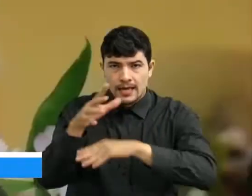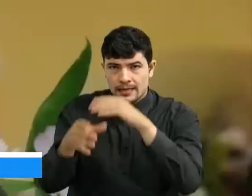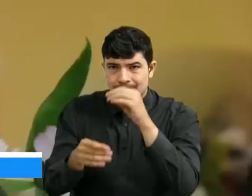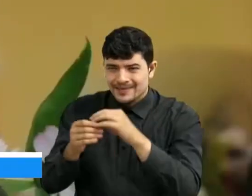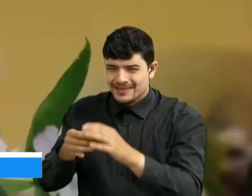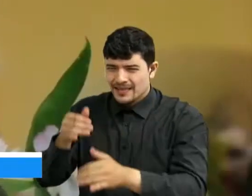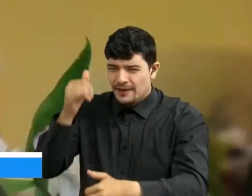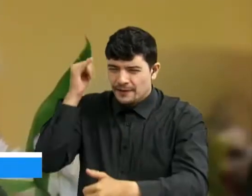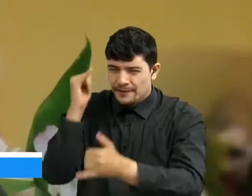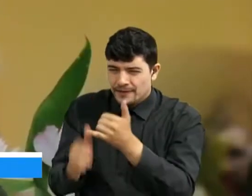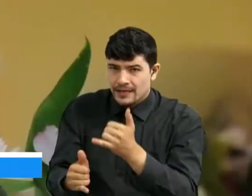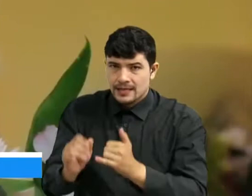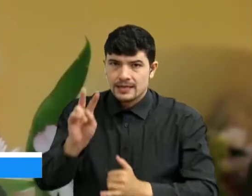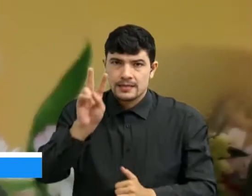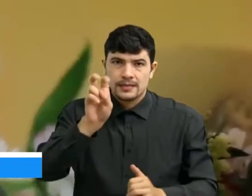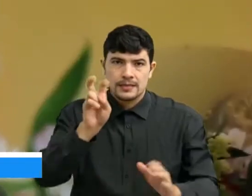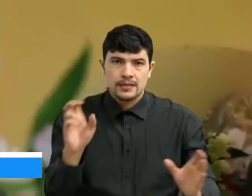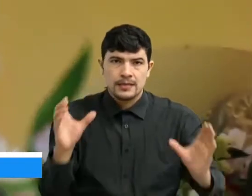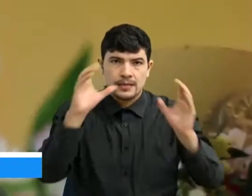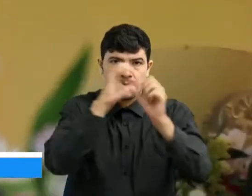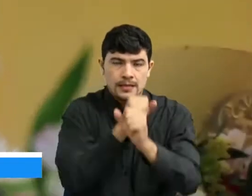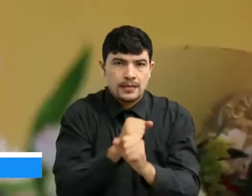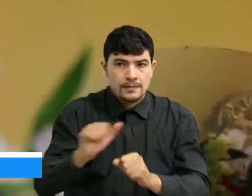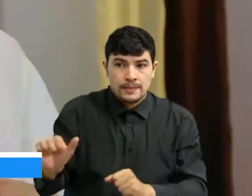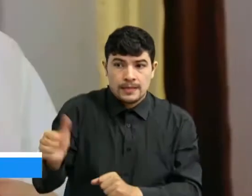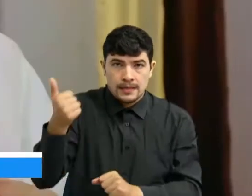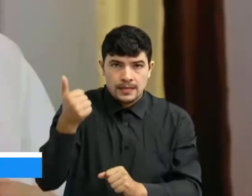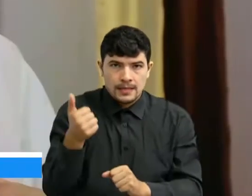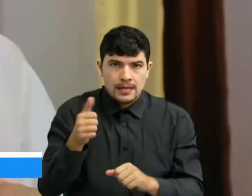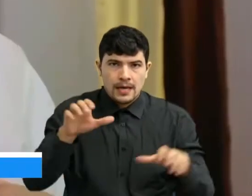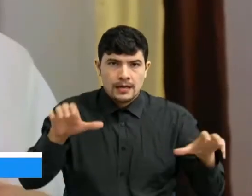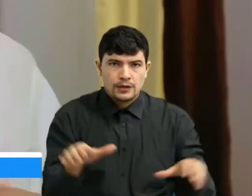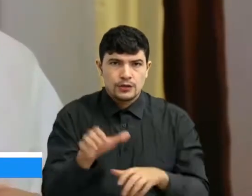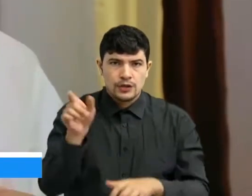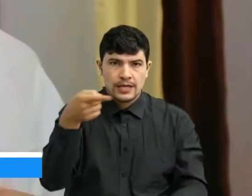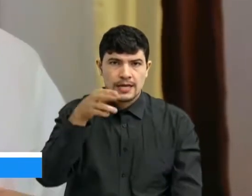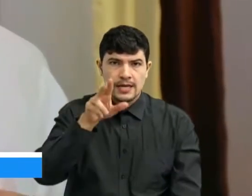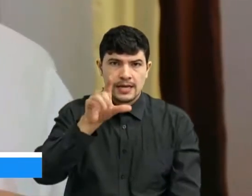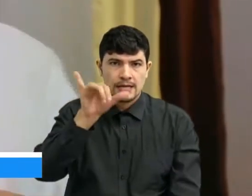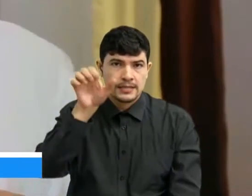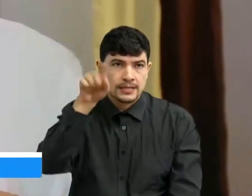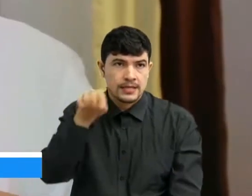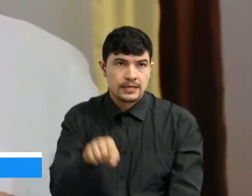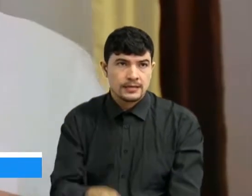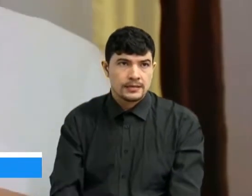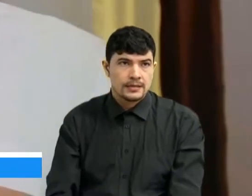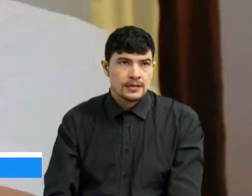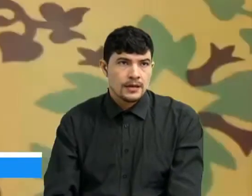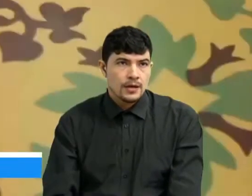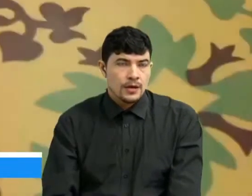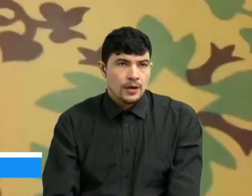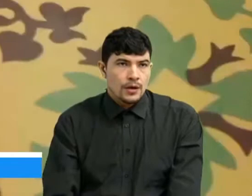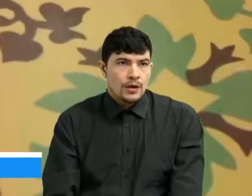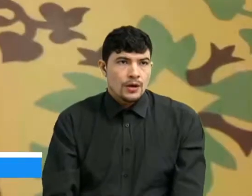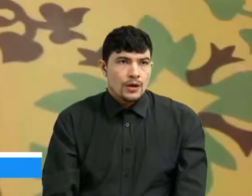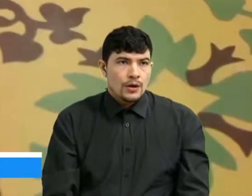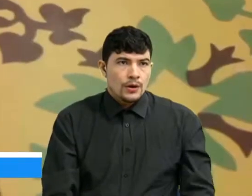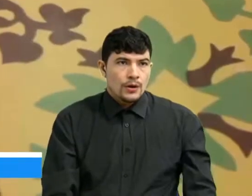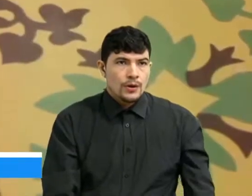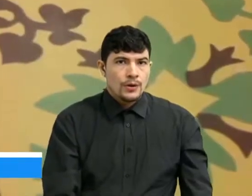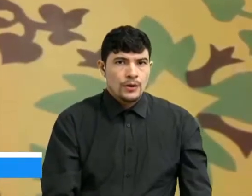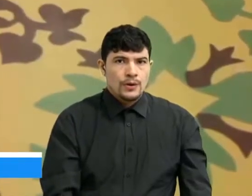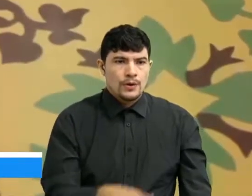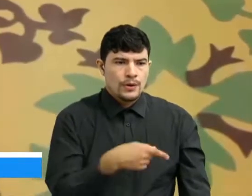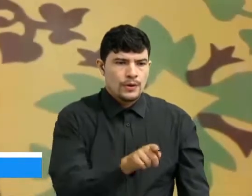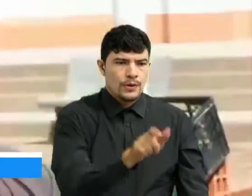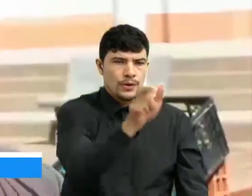culminamos 7 de la noche con la Eucaristía de Acción de Gracias. Los que van a venir a la misa son netamente carmelitanos. El señor alcalde